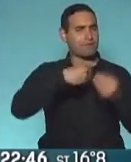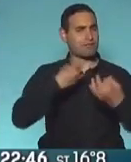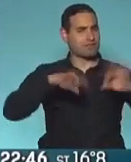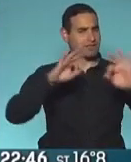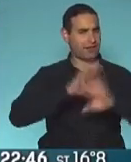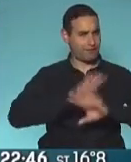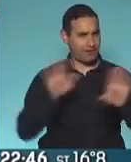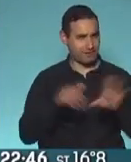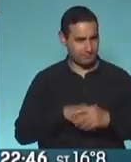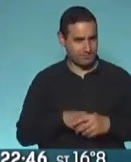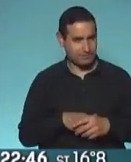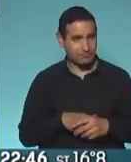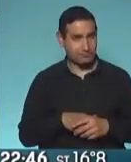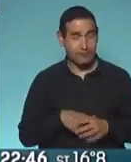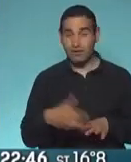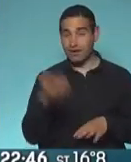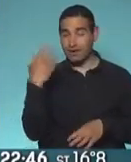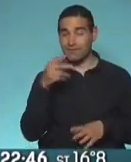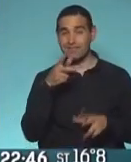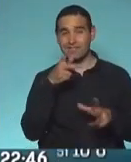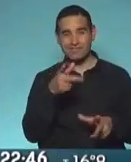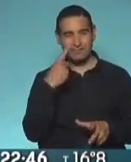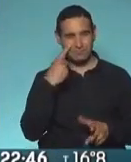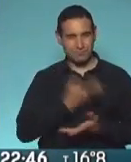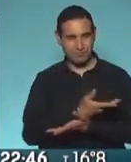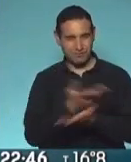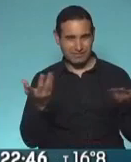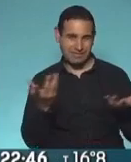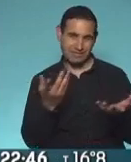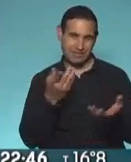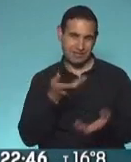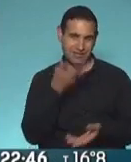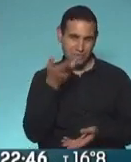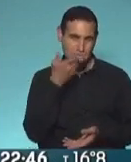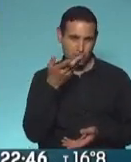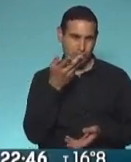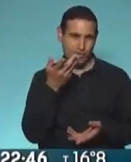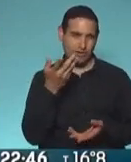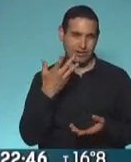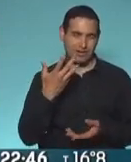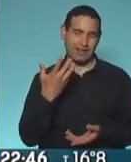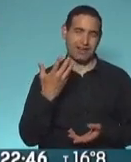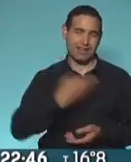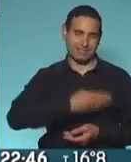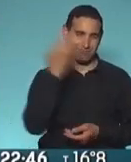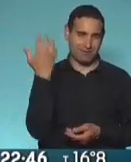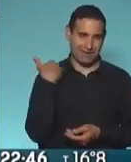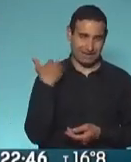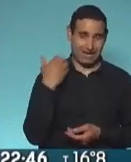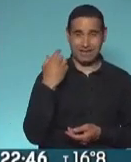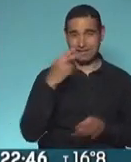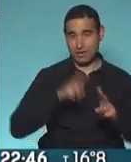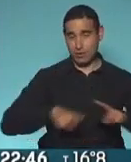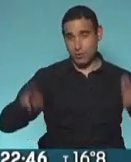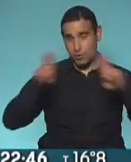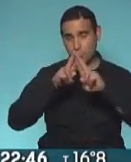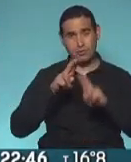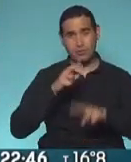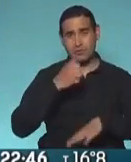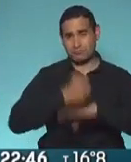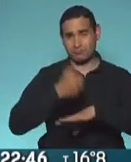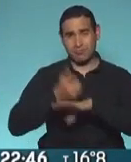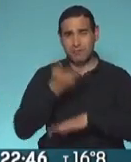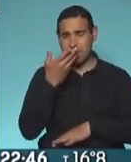Como decíamos cuando presentábamos los discursos en la Asamblea General de Naciones Unidas, la mayoría de los discursos